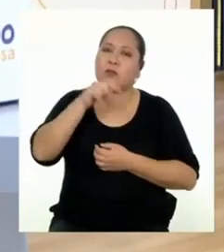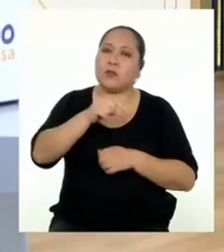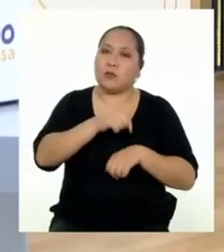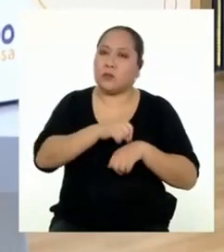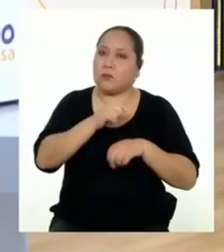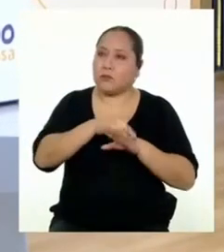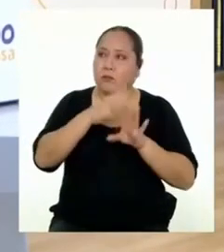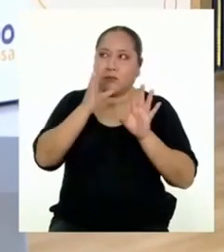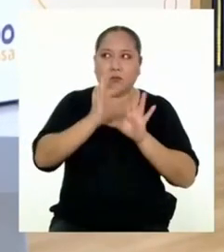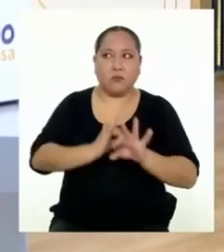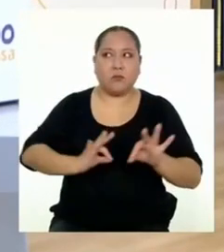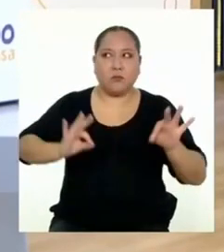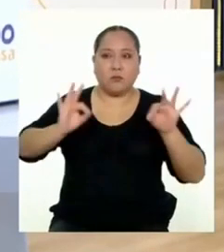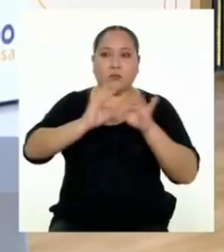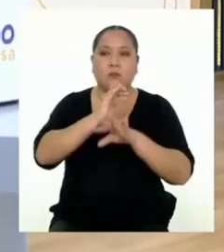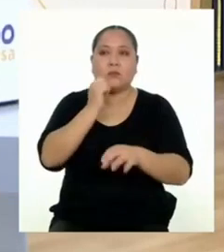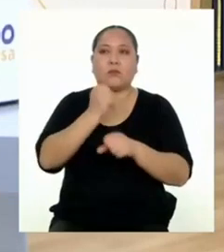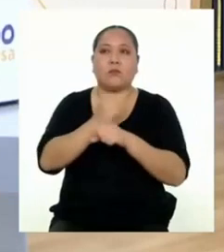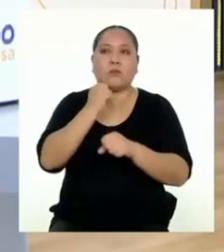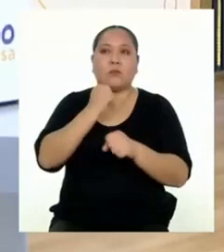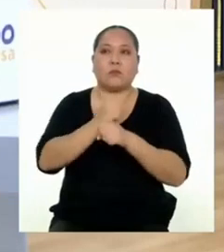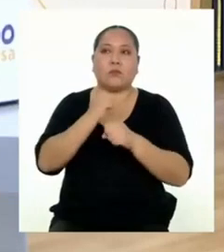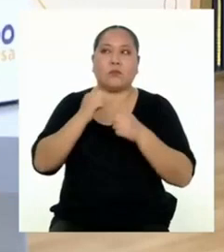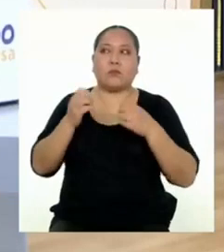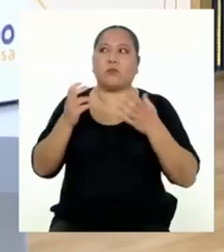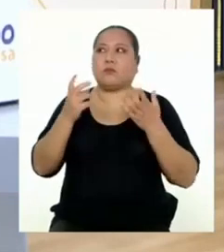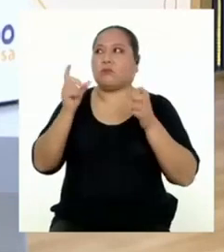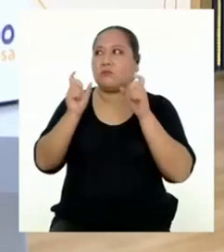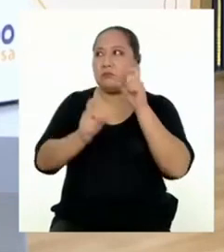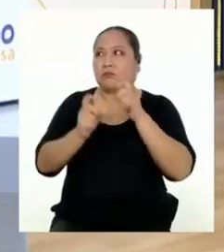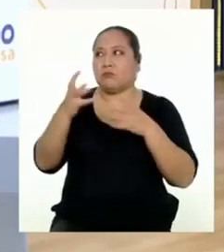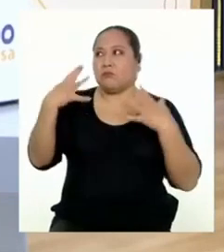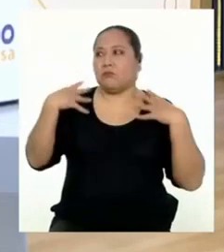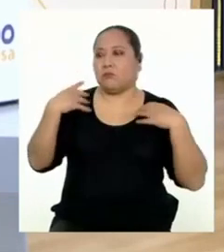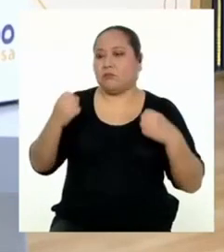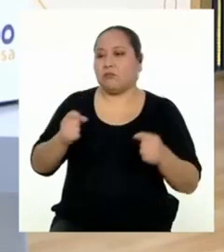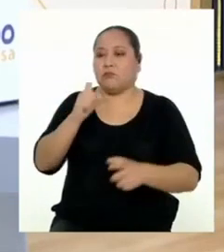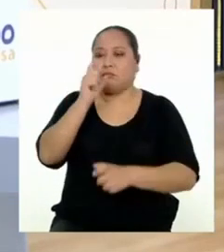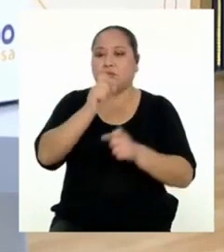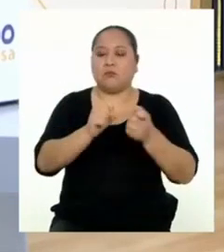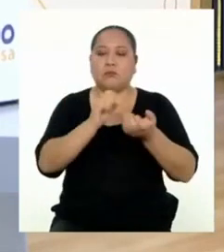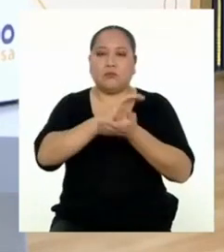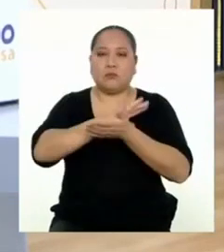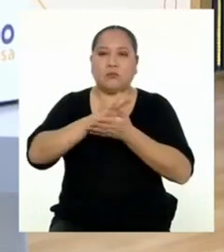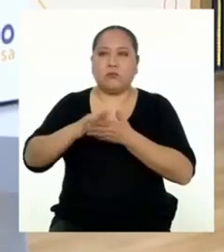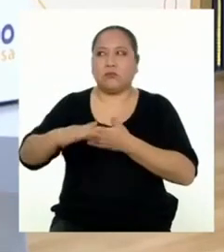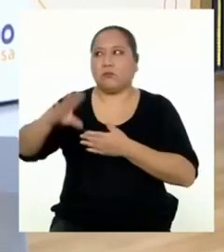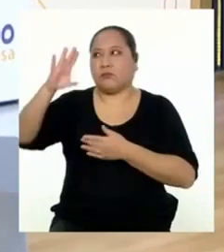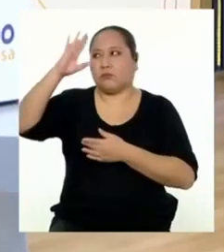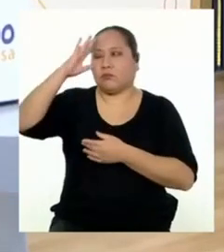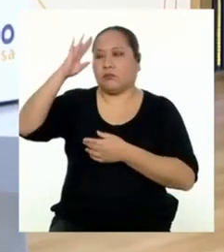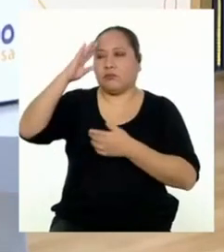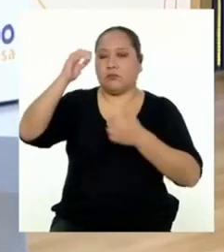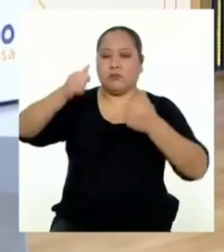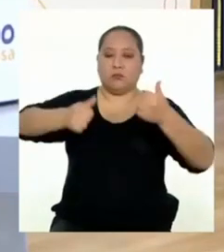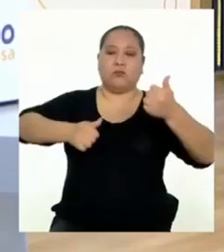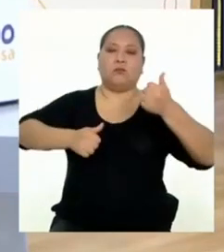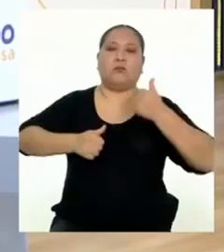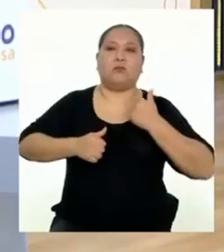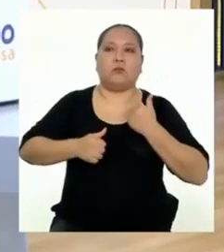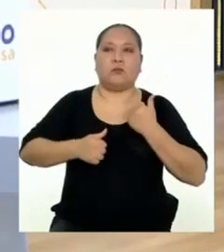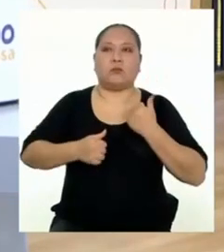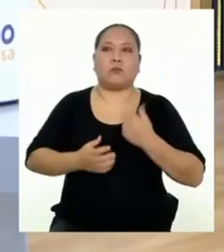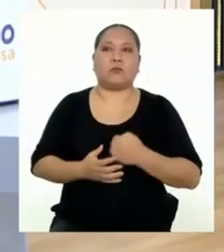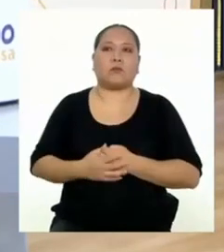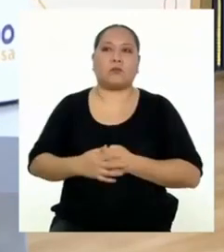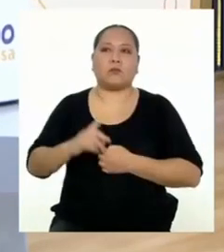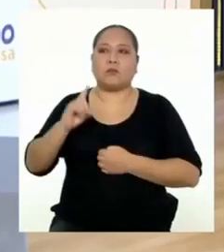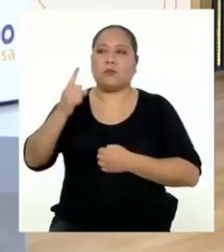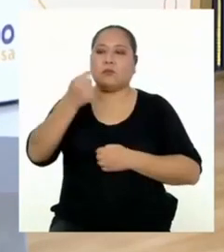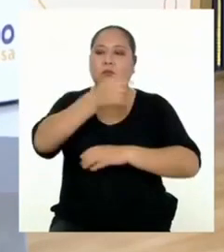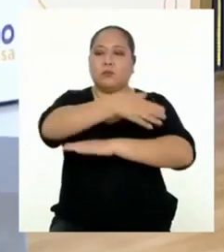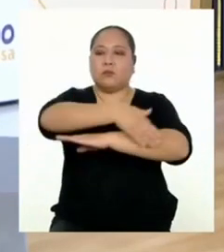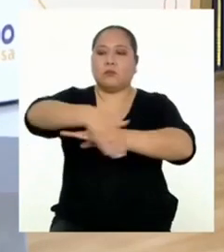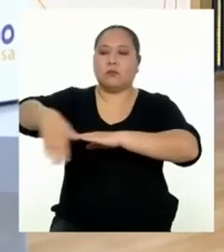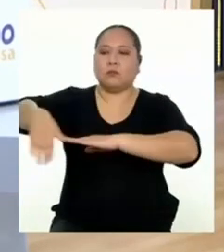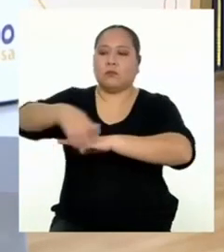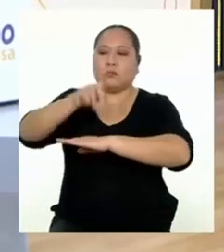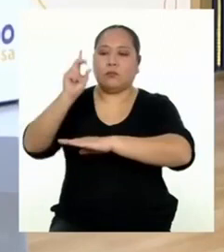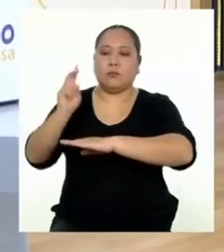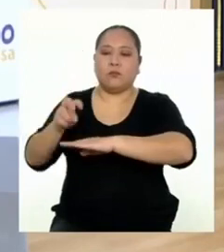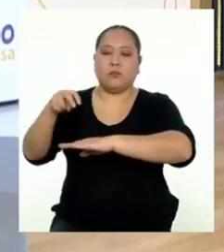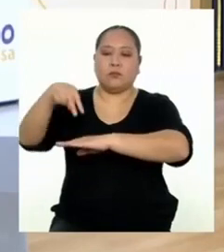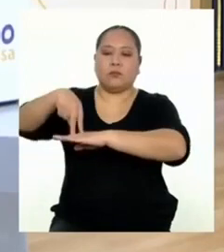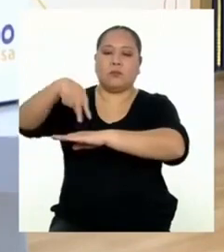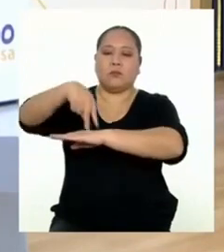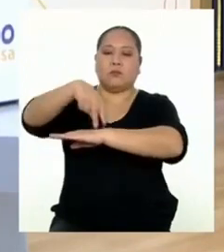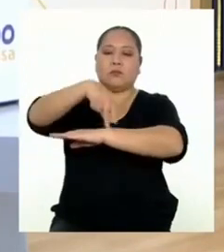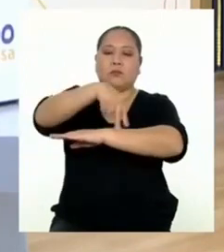vemos cuán importante es la labor del personal de salud y de limpieza, la policía, el ejército, la primera línea de la que